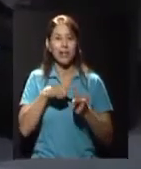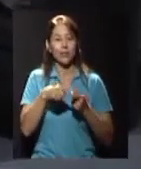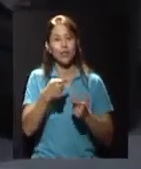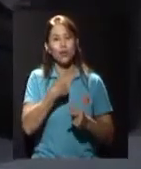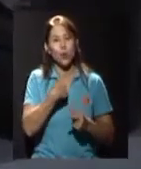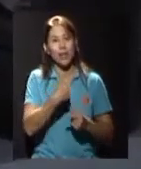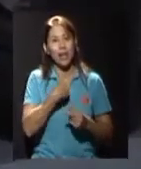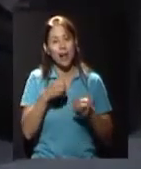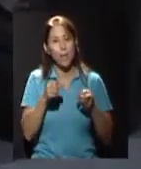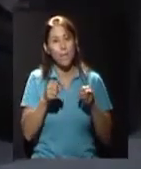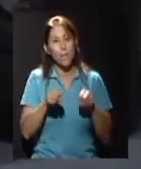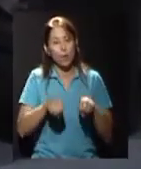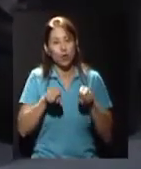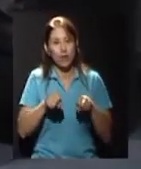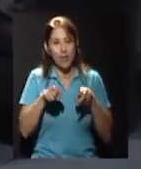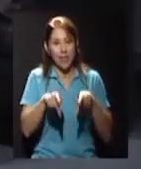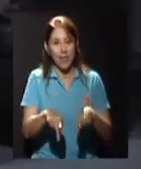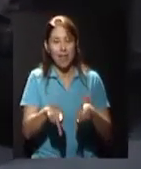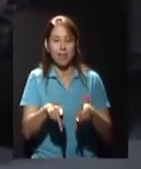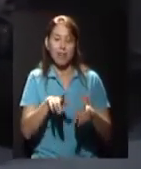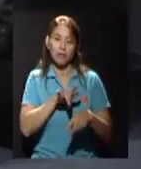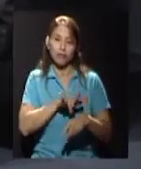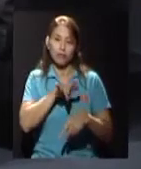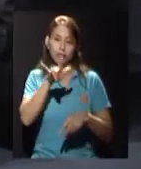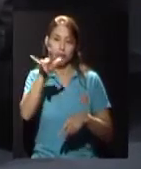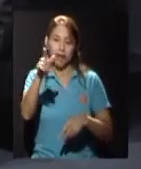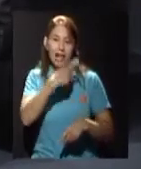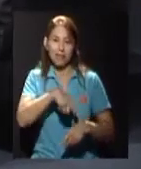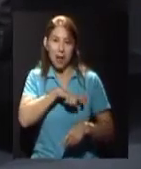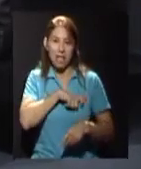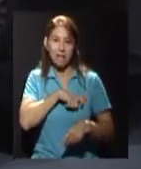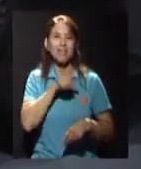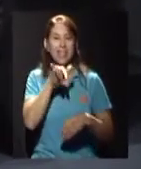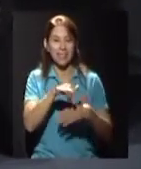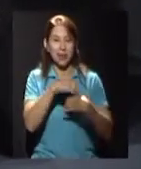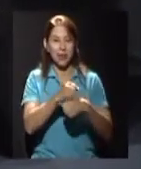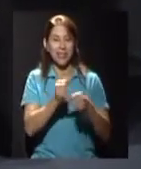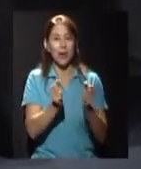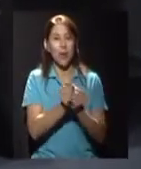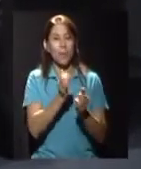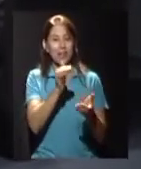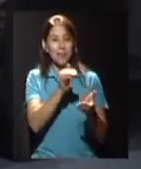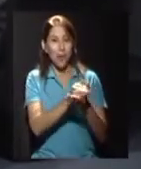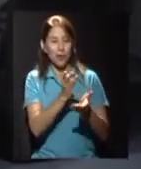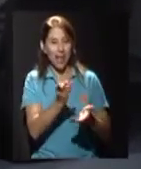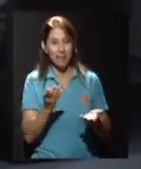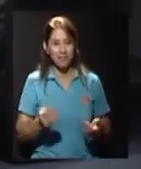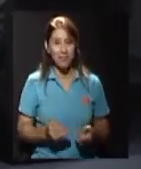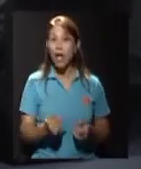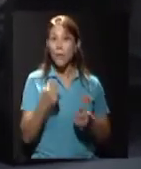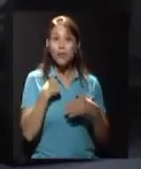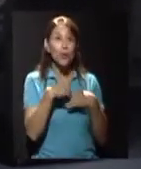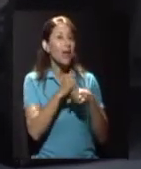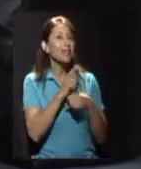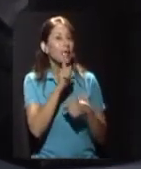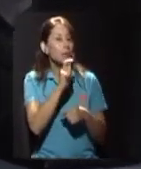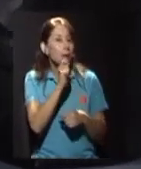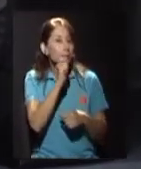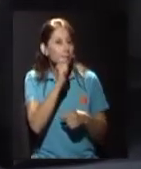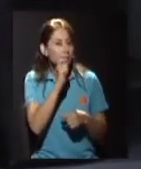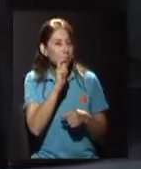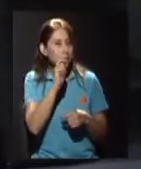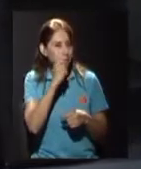irme para españa y así lo hice lo hice con mis voy a hacer una incidencia y le voy a caer más